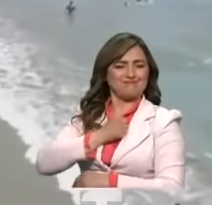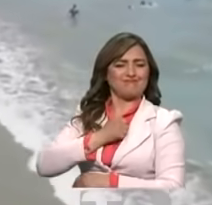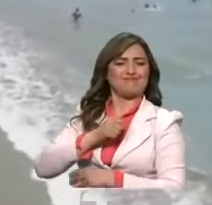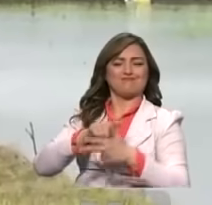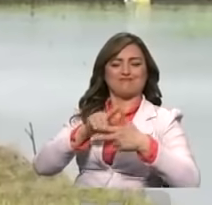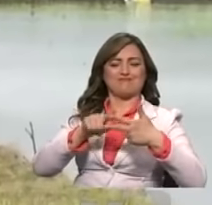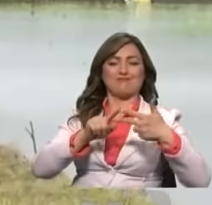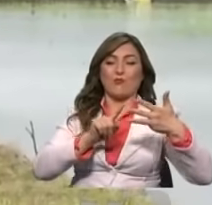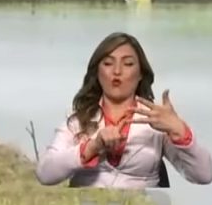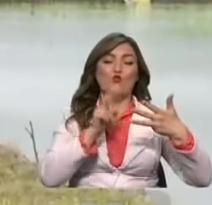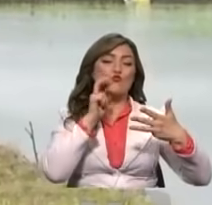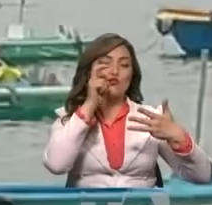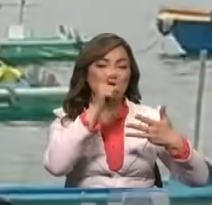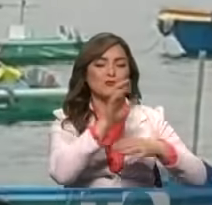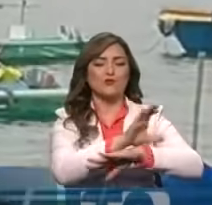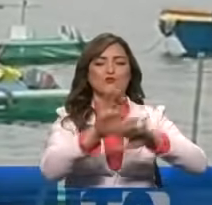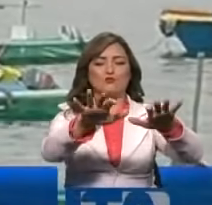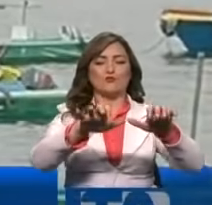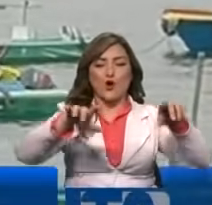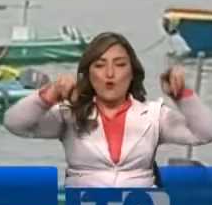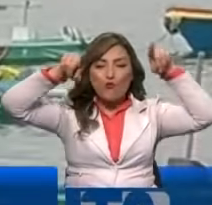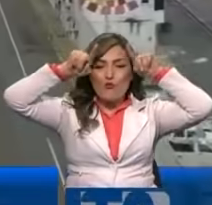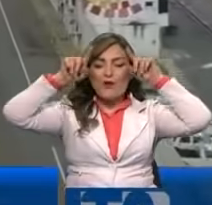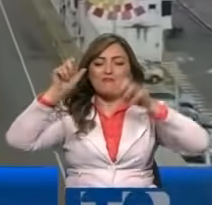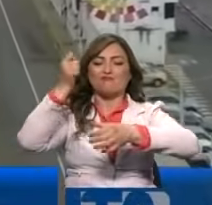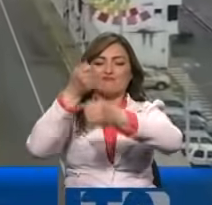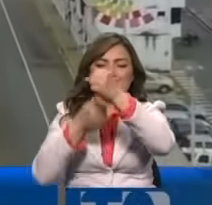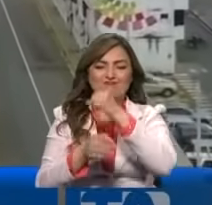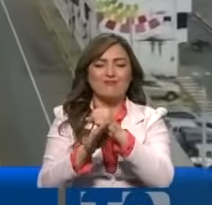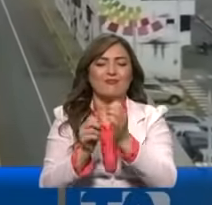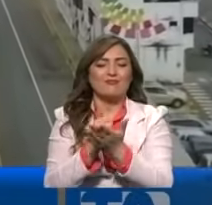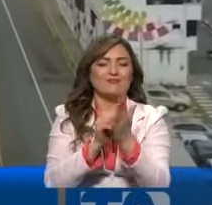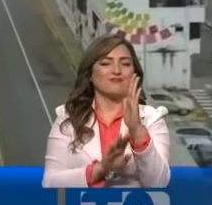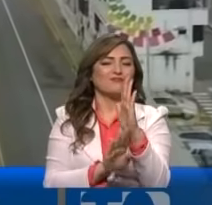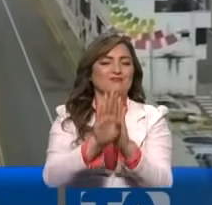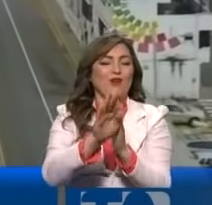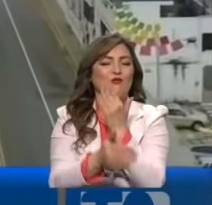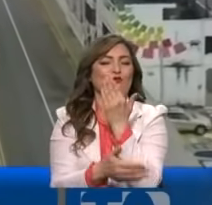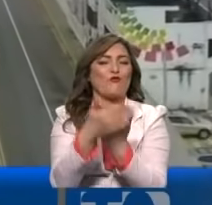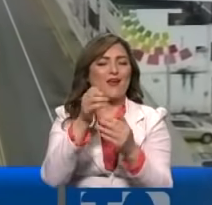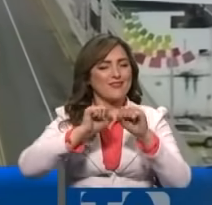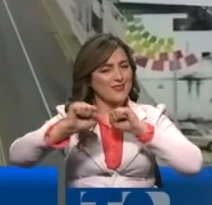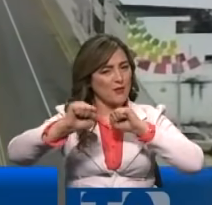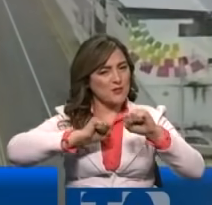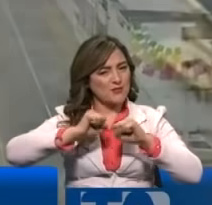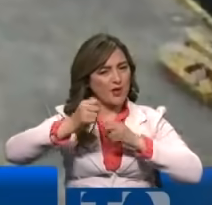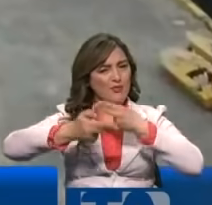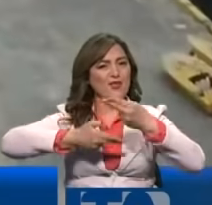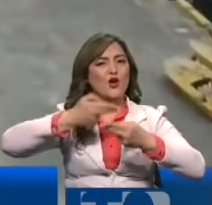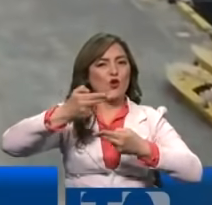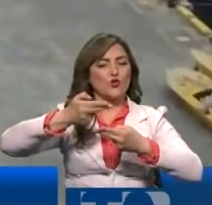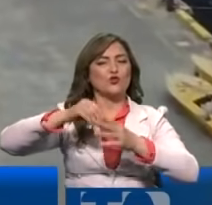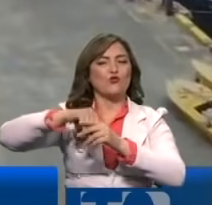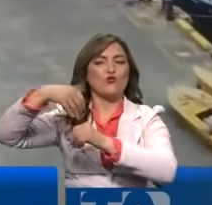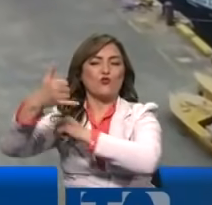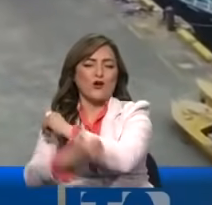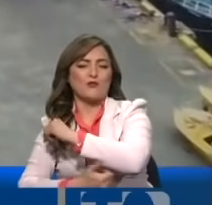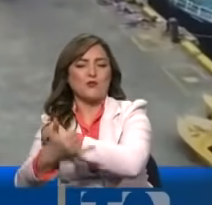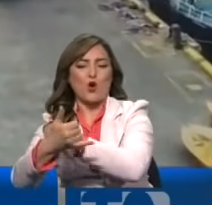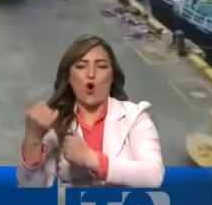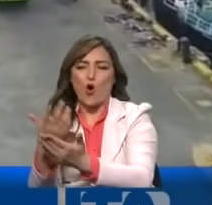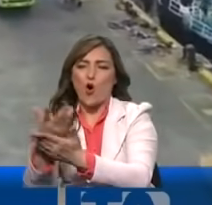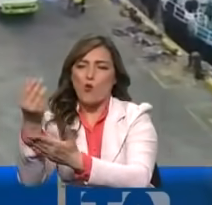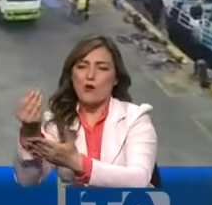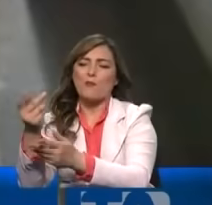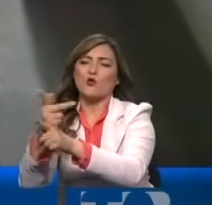el turismo, agricultura, ganadería y pesca, además de facilitar los trámites de exportación e importación a pequeñas y